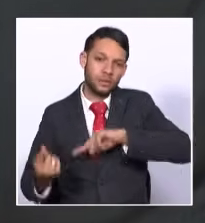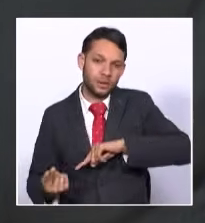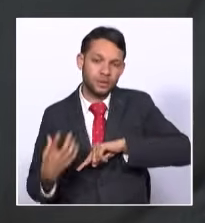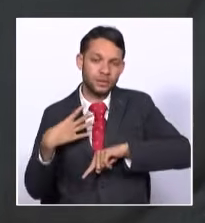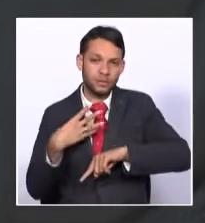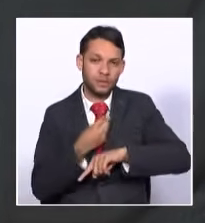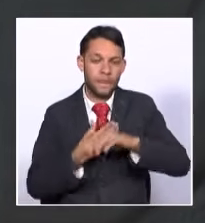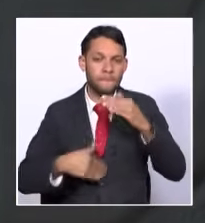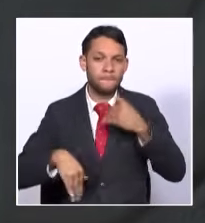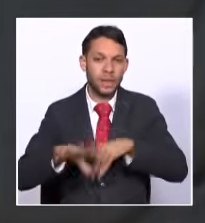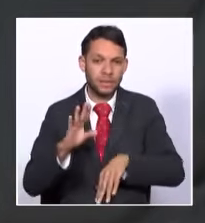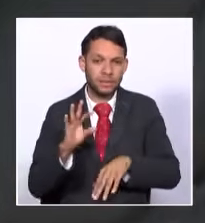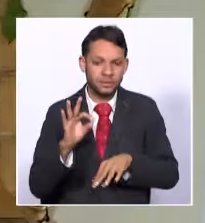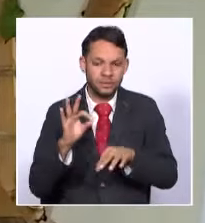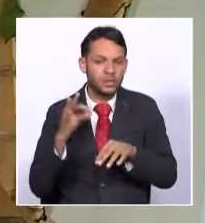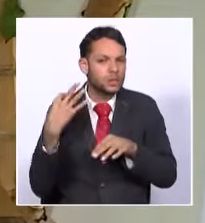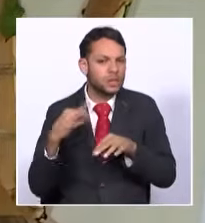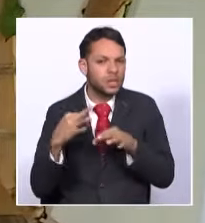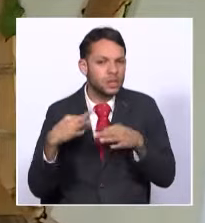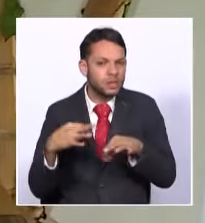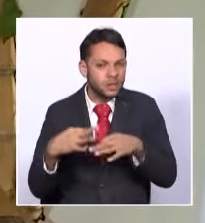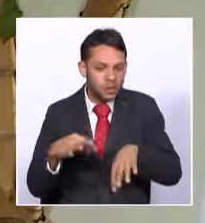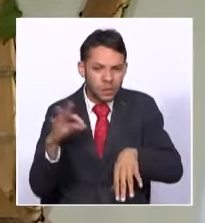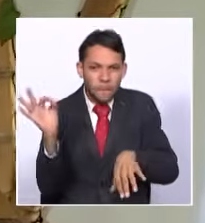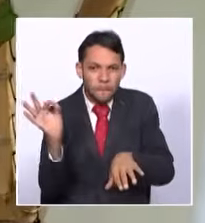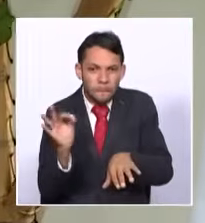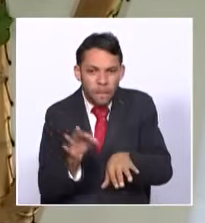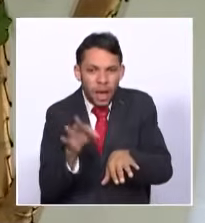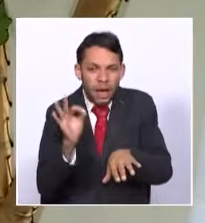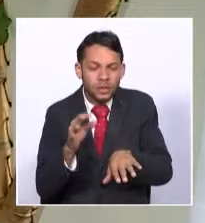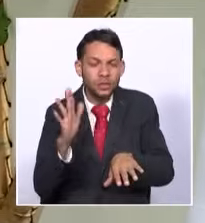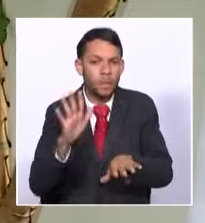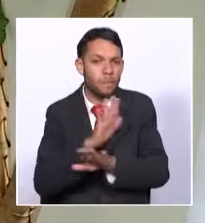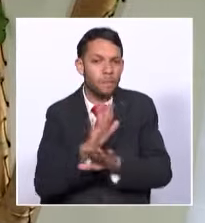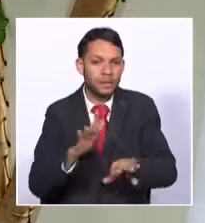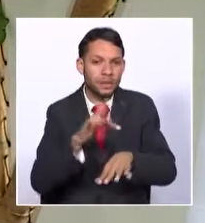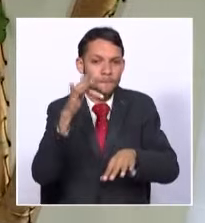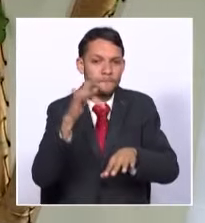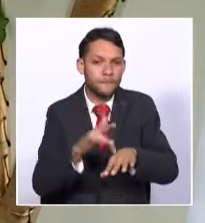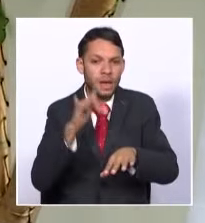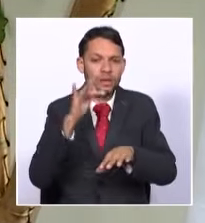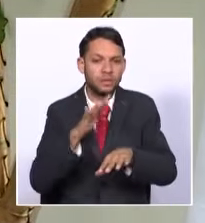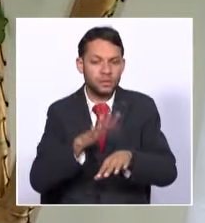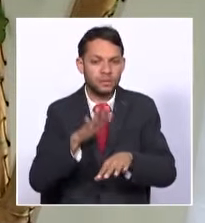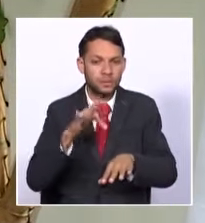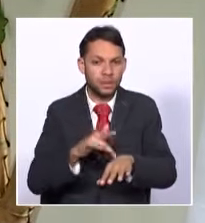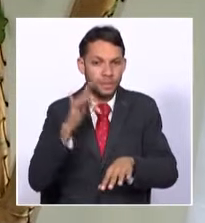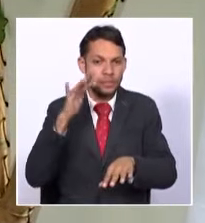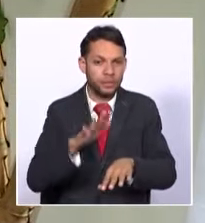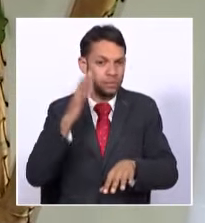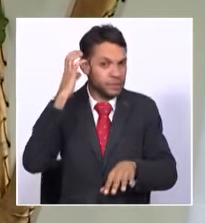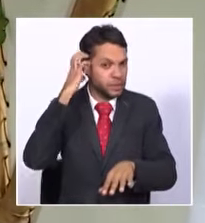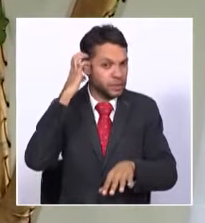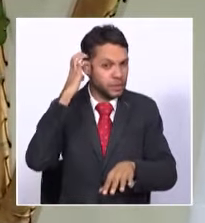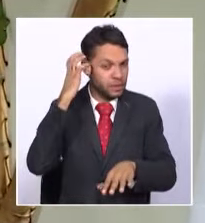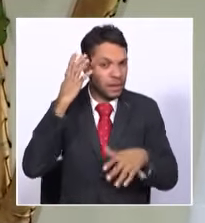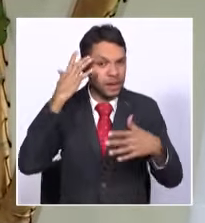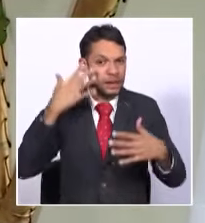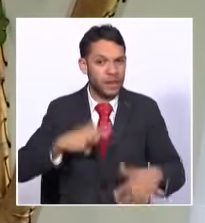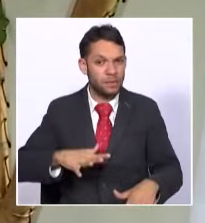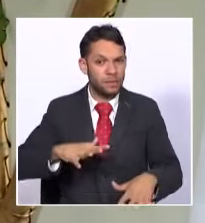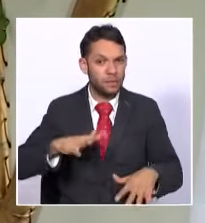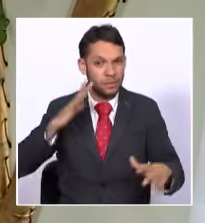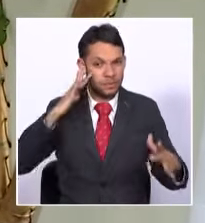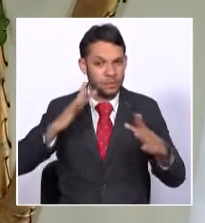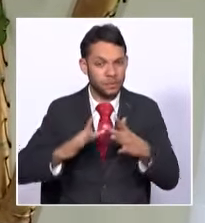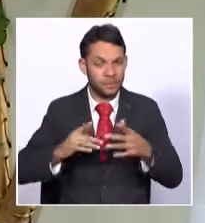mucho más allá, como lo explicaba el doctor Jorge Enrique, es un estímulo al nivel neurovegetativo, a nivel del sistema nervioso, que lo que hace